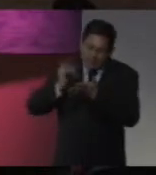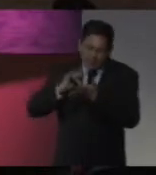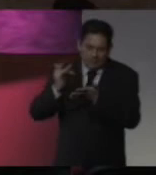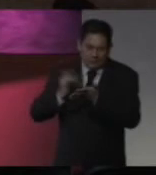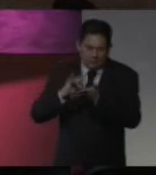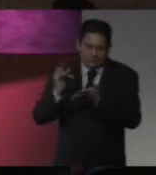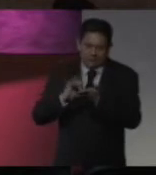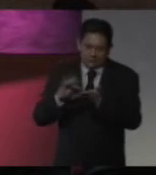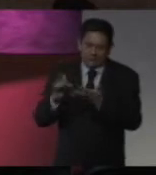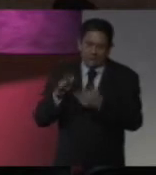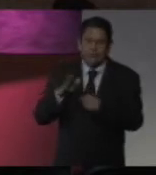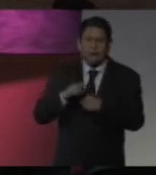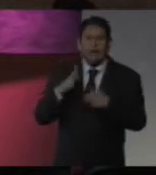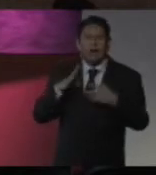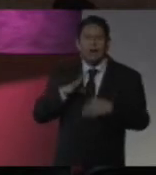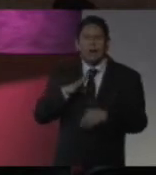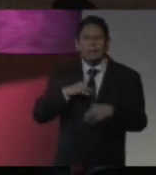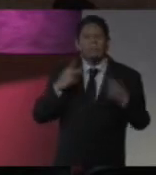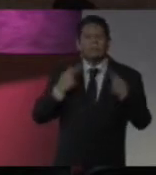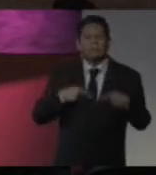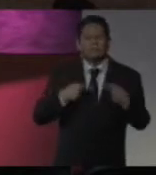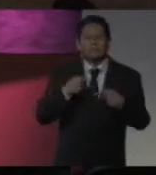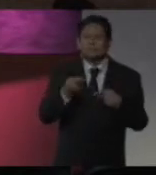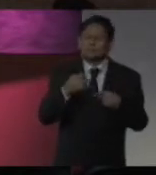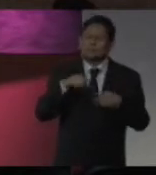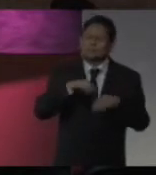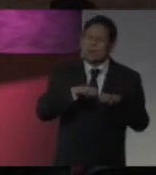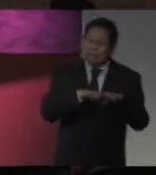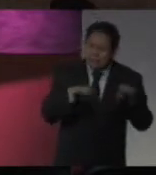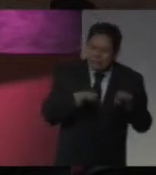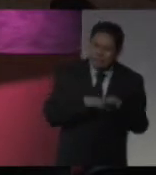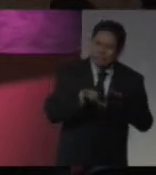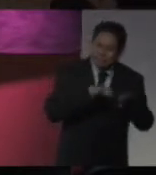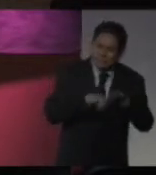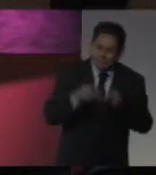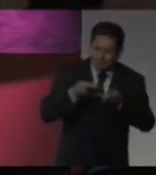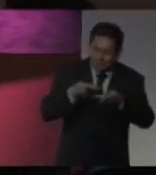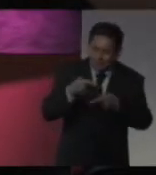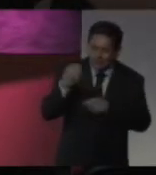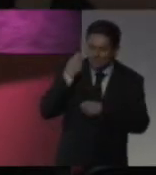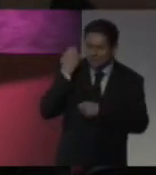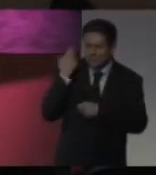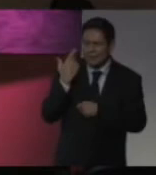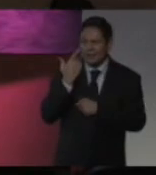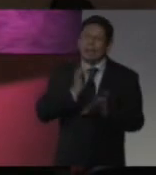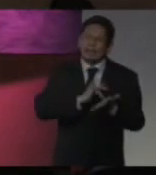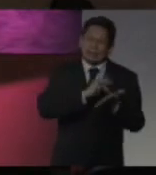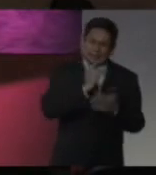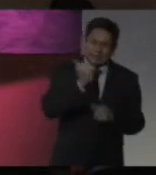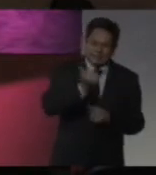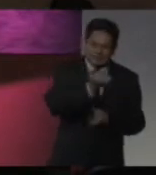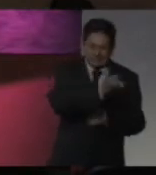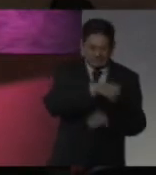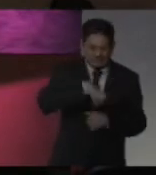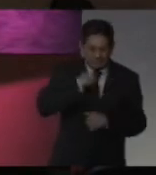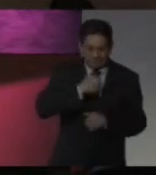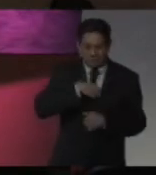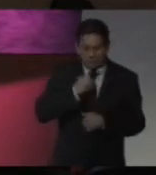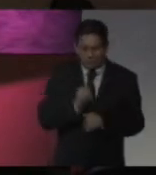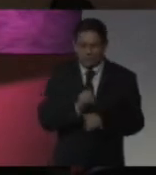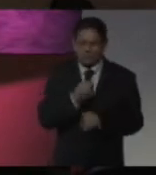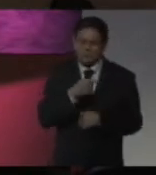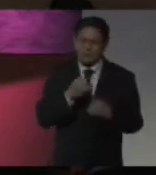hay mucha gente que es anónima, que no aparece, pero que finalmente puso muchísimo esfuerzo y muchísimo